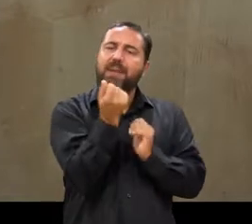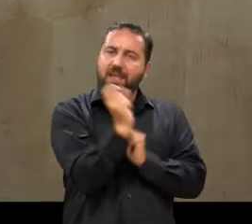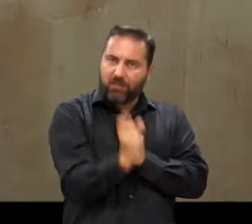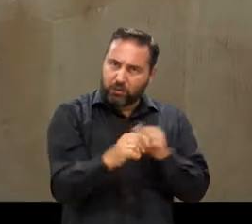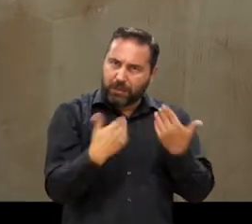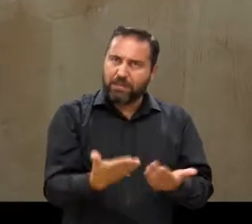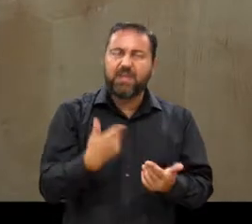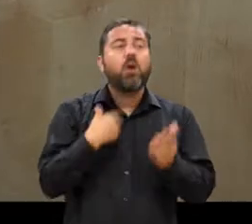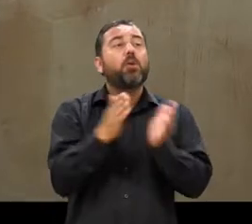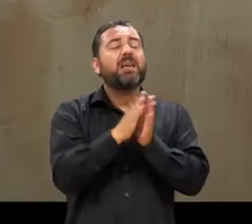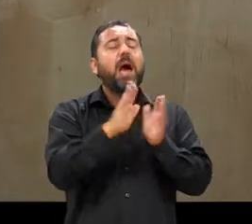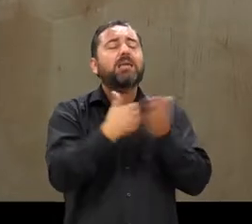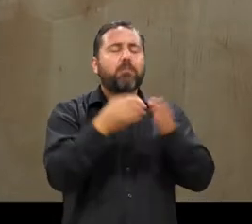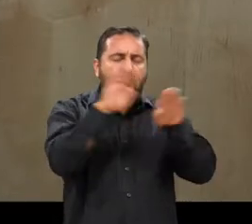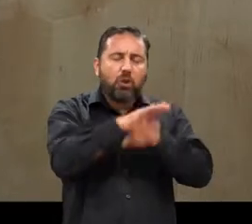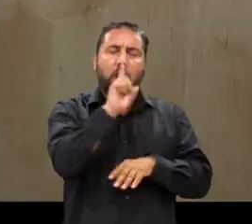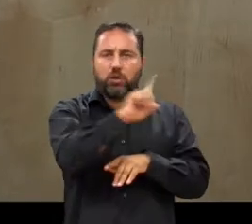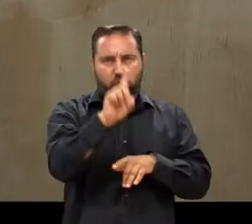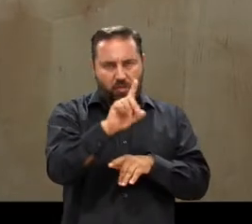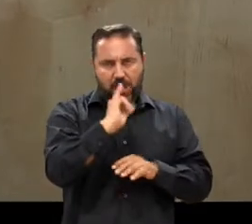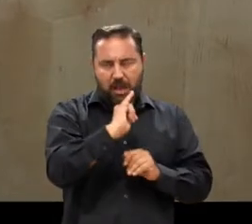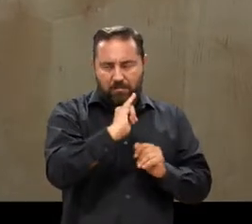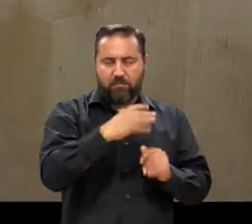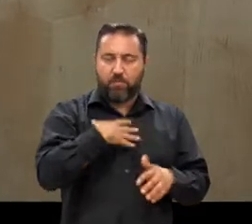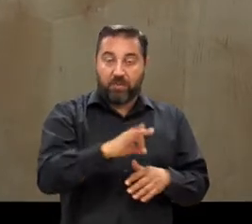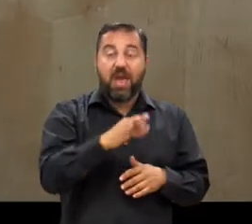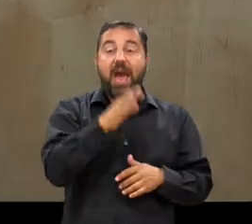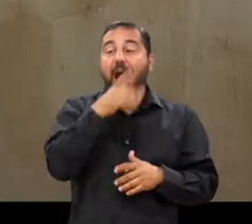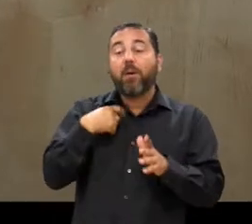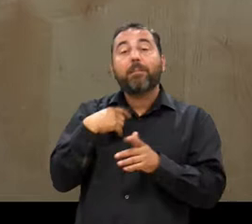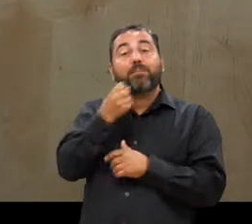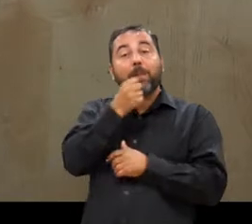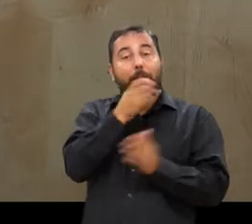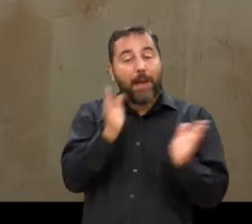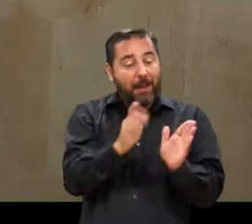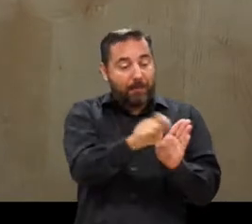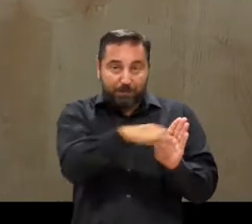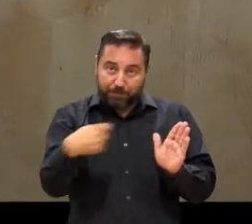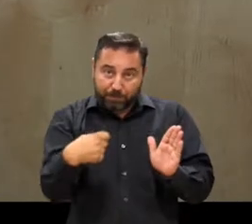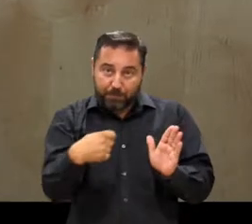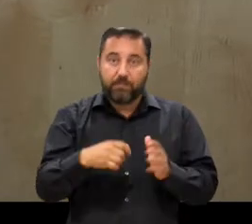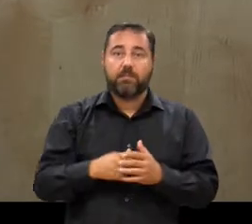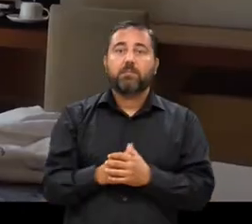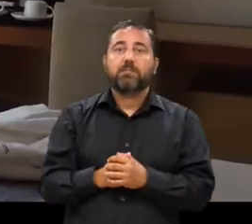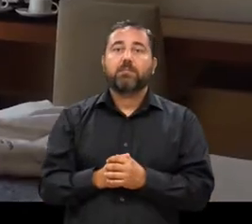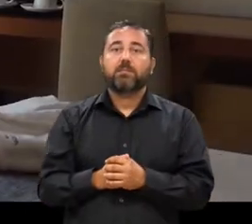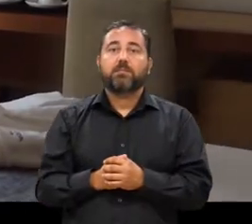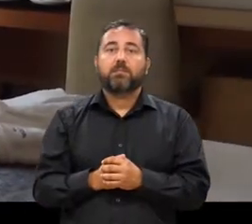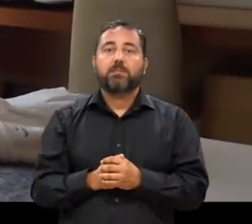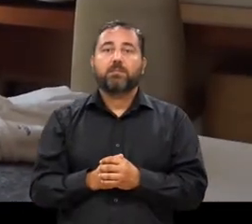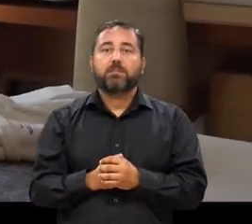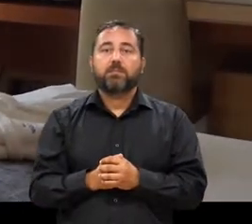los precios. ¿Vale? Vale. Mis compañeros se encuentran hasta las 11 de la noche. Vale. ¿Vale? Ahora le enseñaré el minibar. Vale.